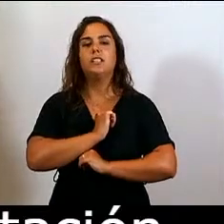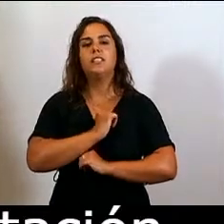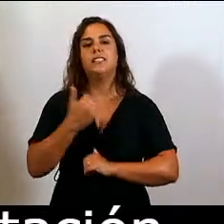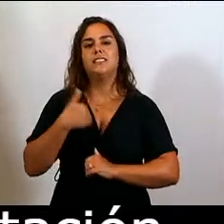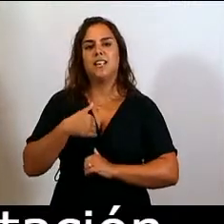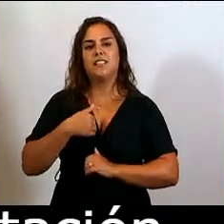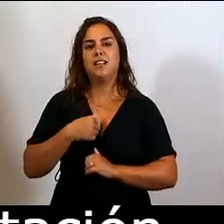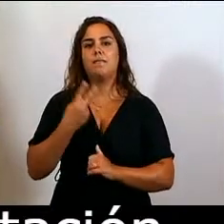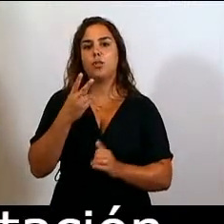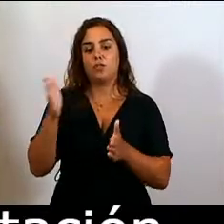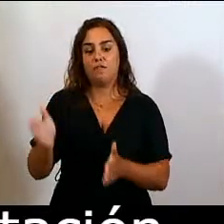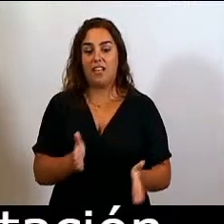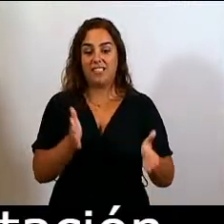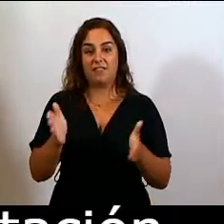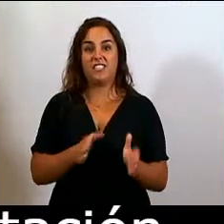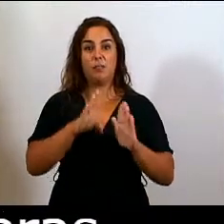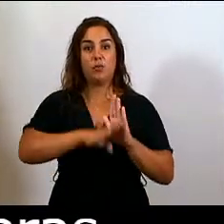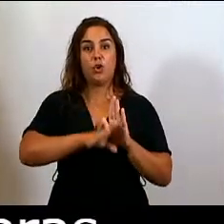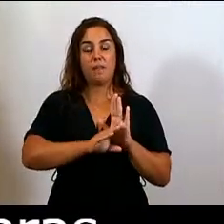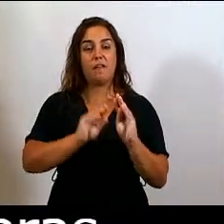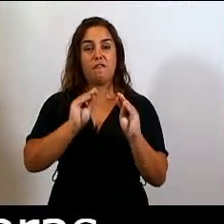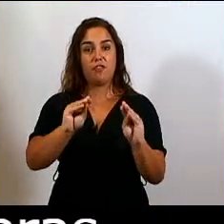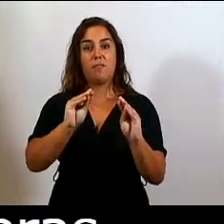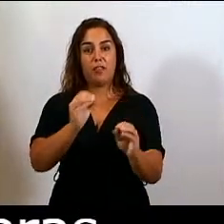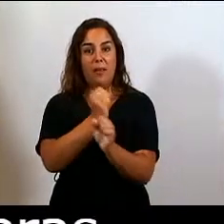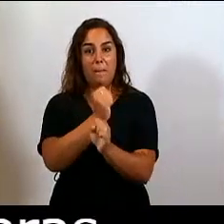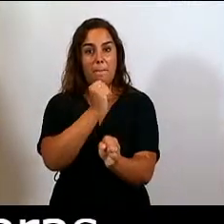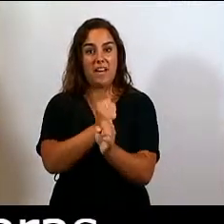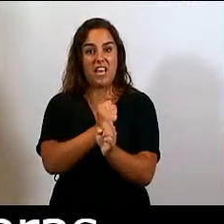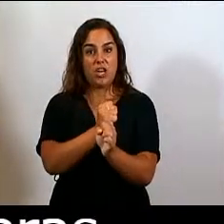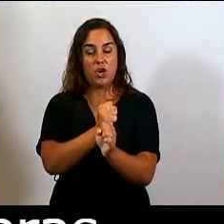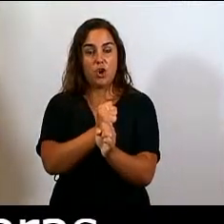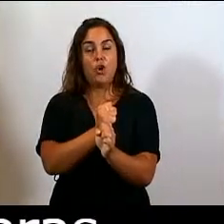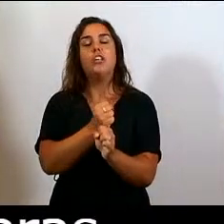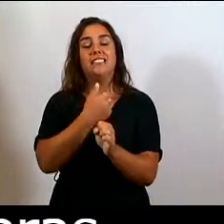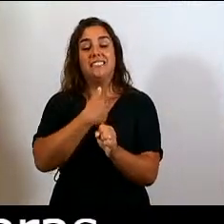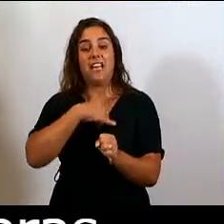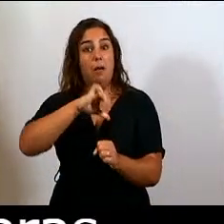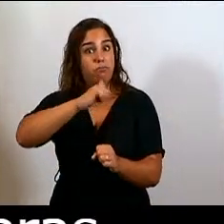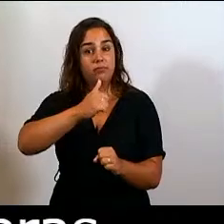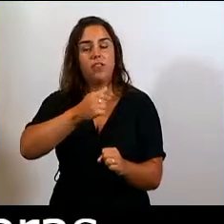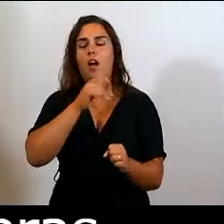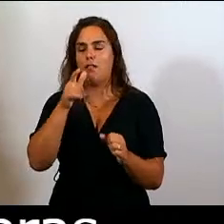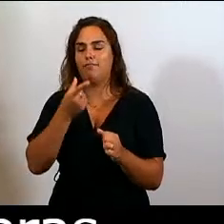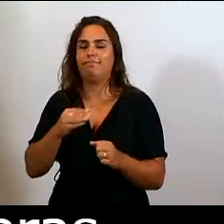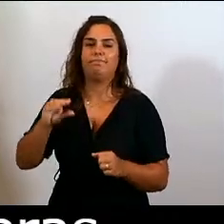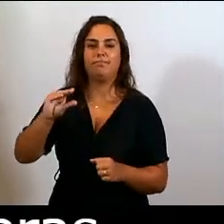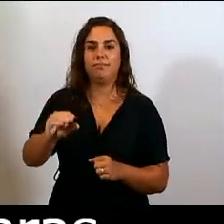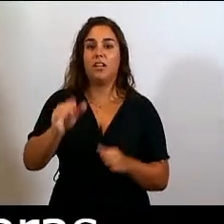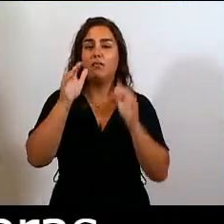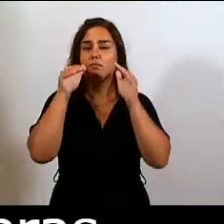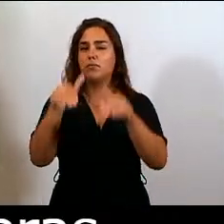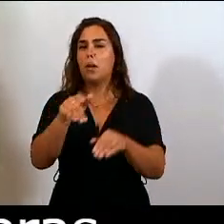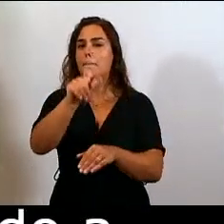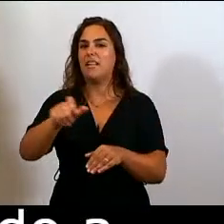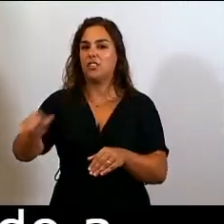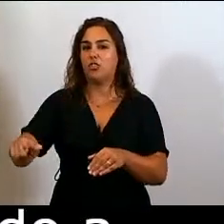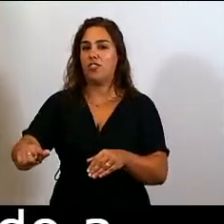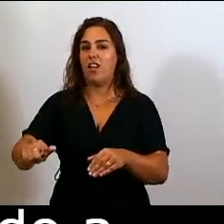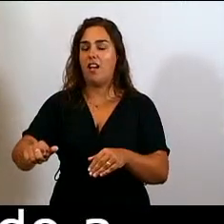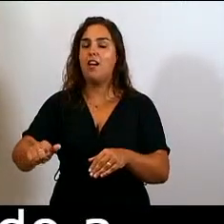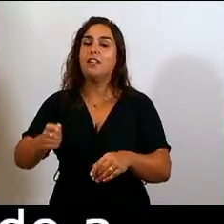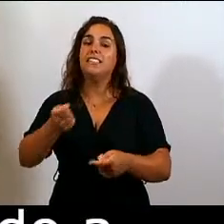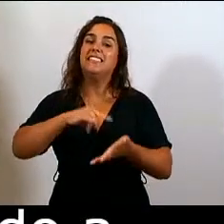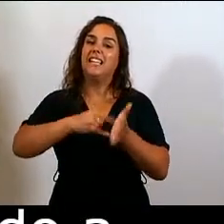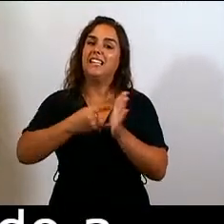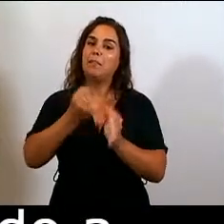primeras fases del programa de formación y empleo Escala, dirigido a personas con dificultades para el acceso al mercado